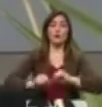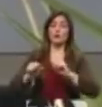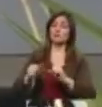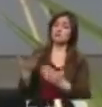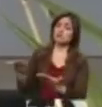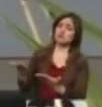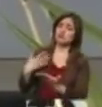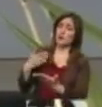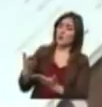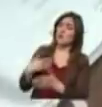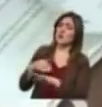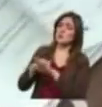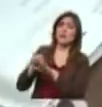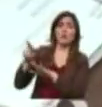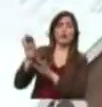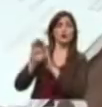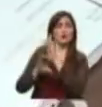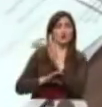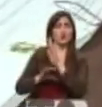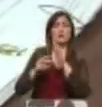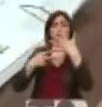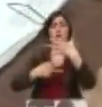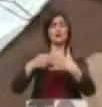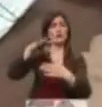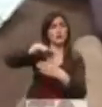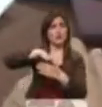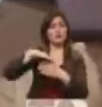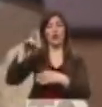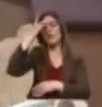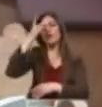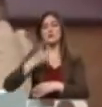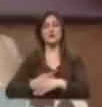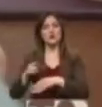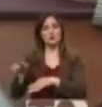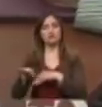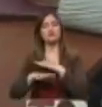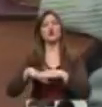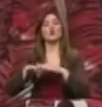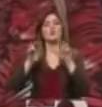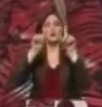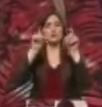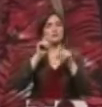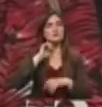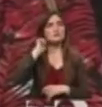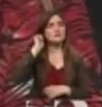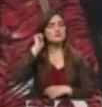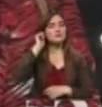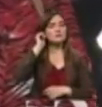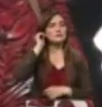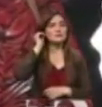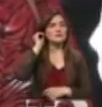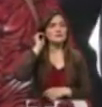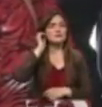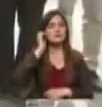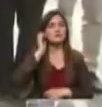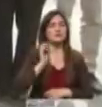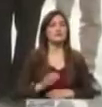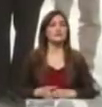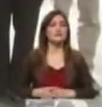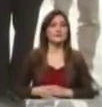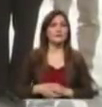de pronunciarse en la Corte Constitucional luego de que emita un decreto en base a las preguntas. En Quito, Daniela